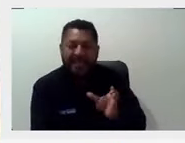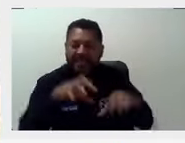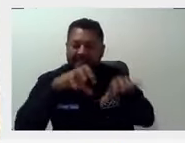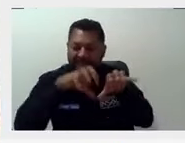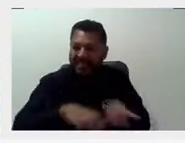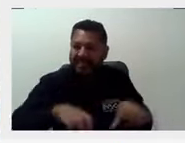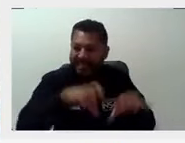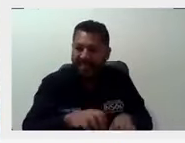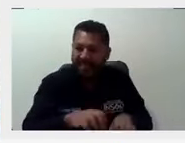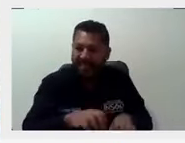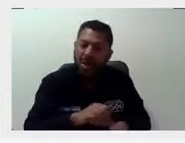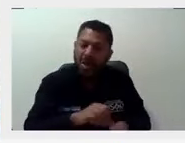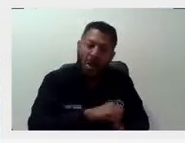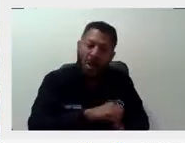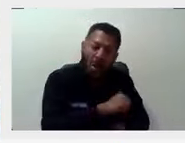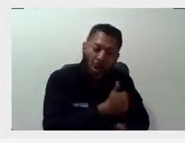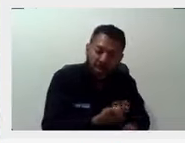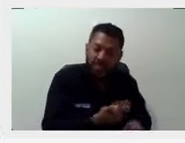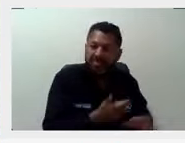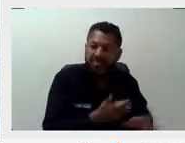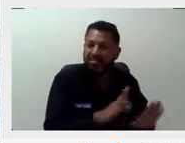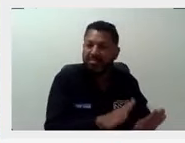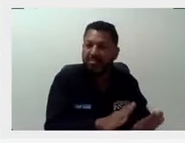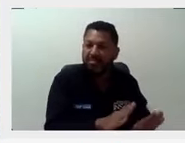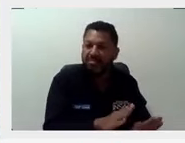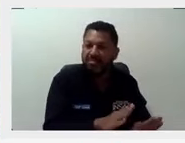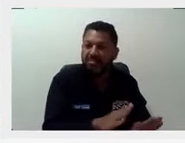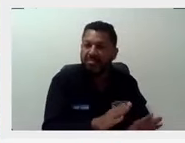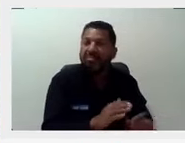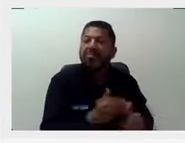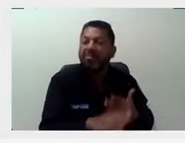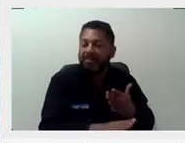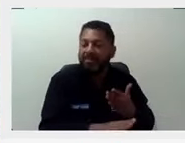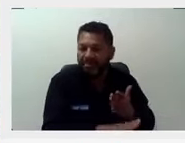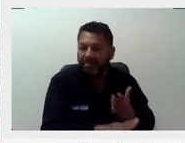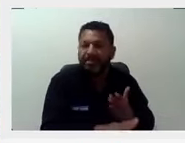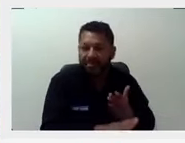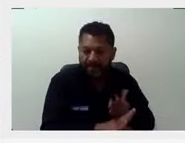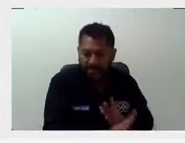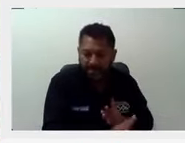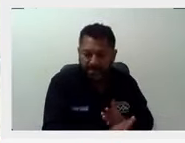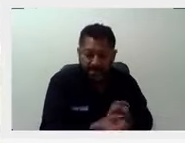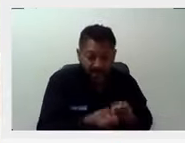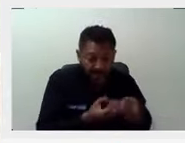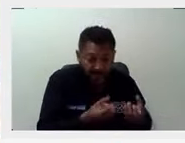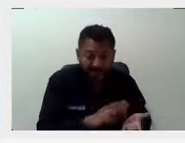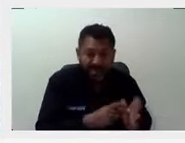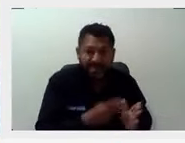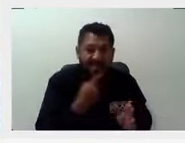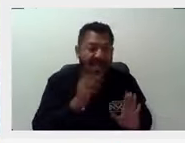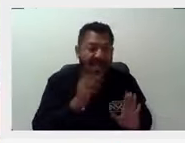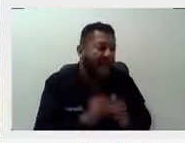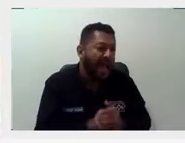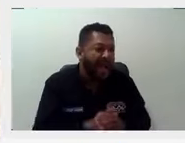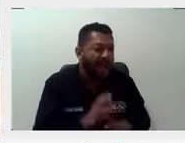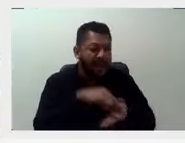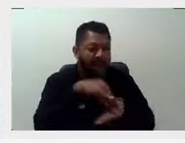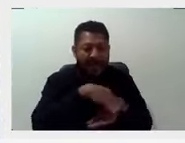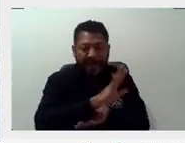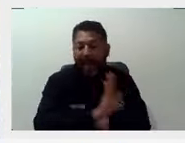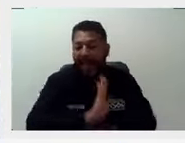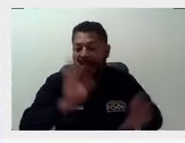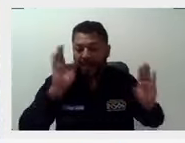otro espacio donde necesariamente pues, vamos a continuar potenciando, porque no se trata entonces también de dejar los procesos que no puede